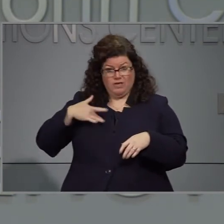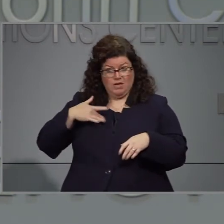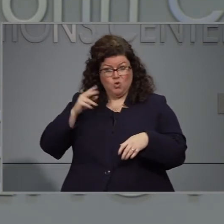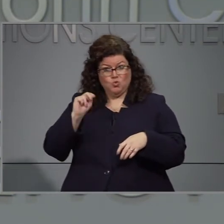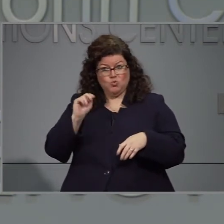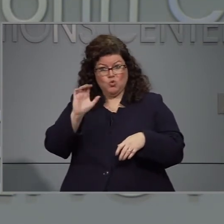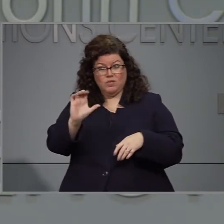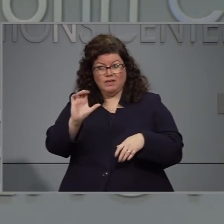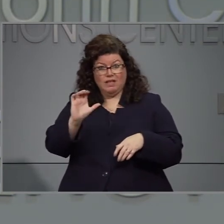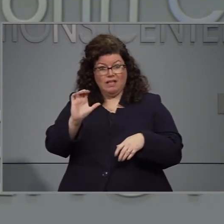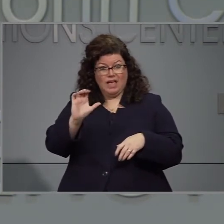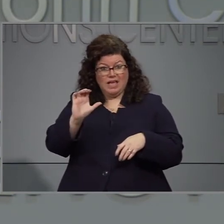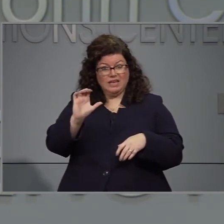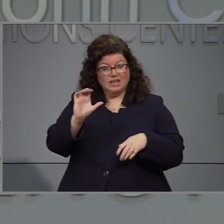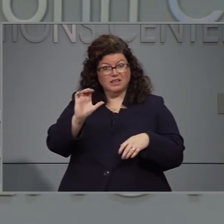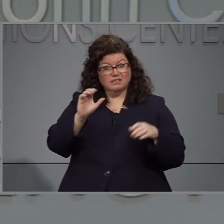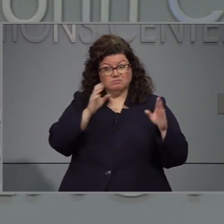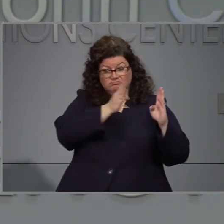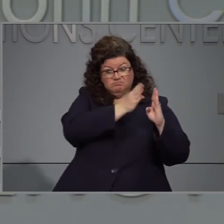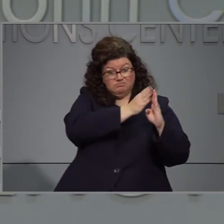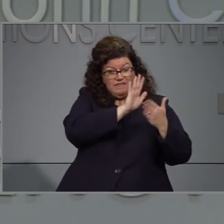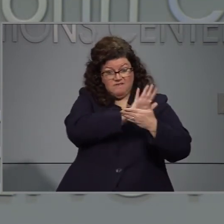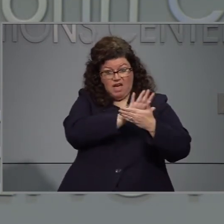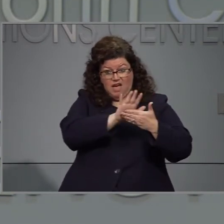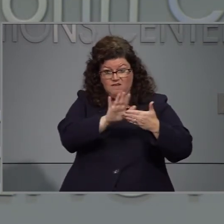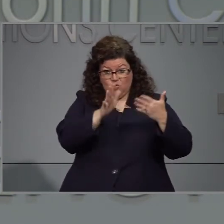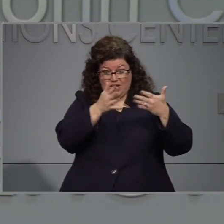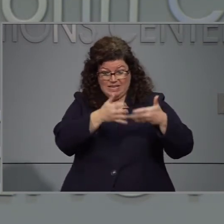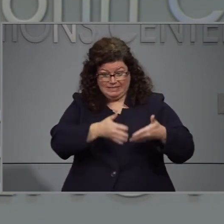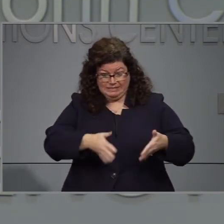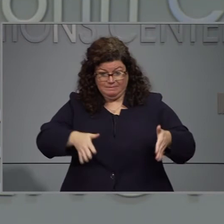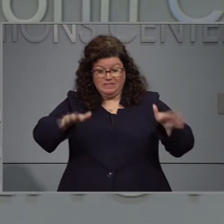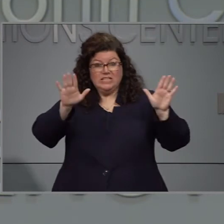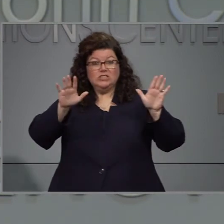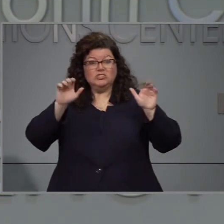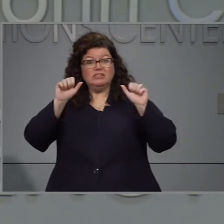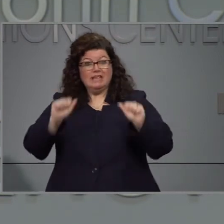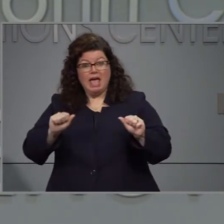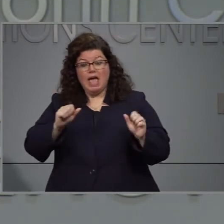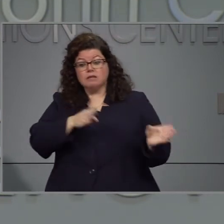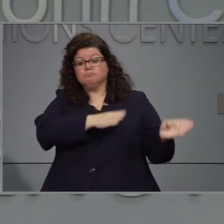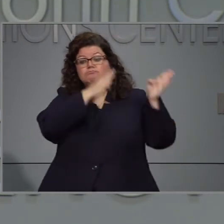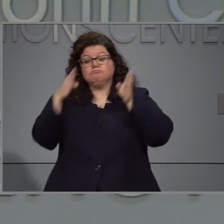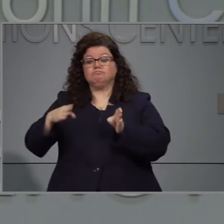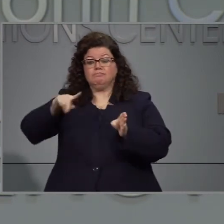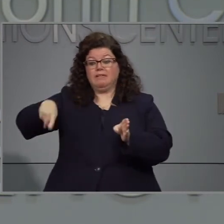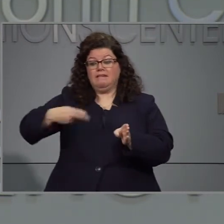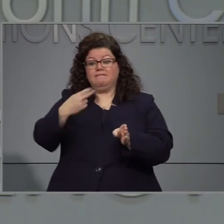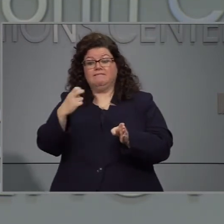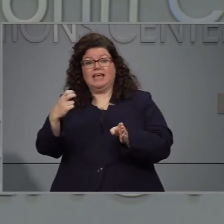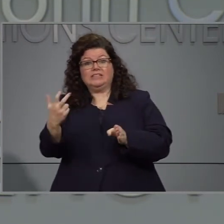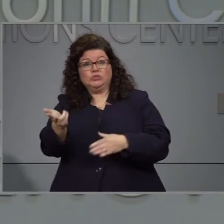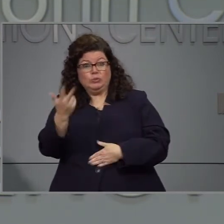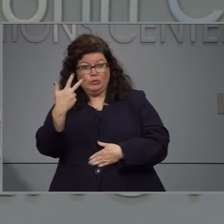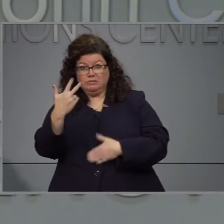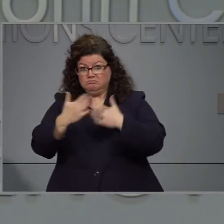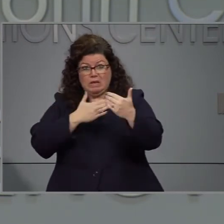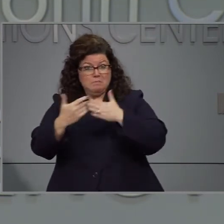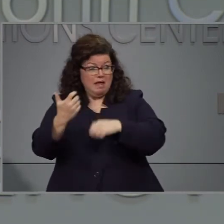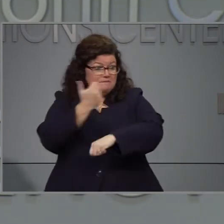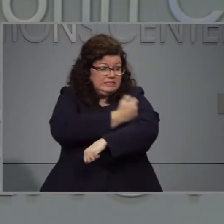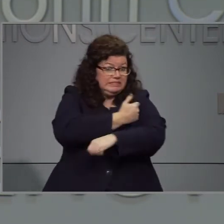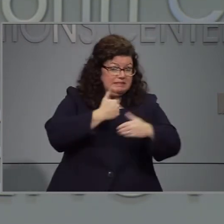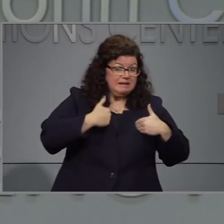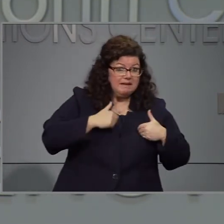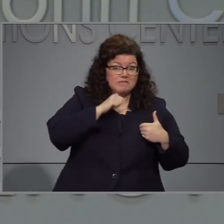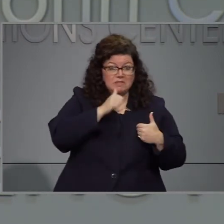Conforme van las cosas, ¿usted cree que Carolina del Norte pasará a fase 3 antes de que haya una vacuna para COVID-19?